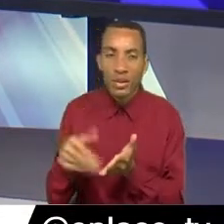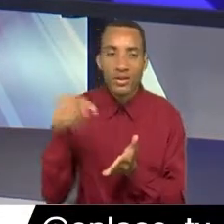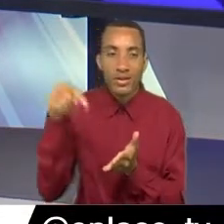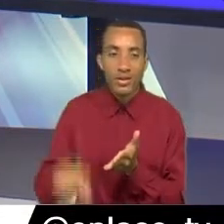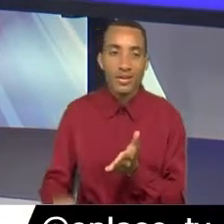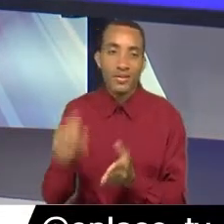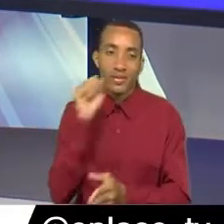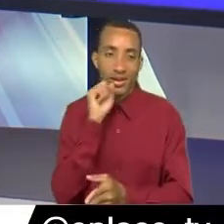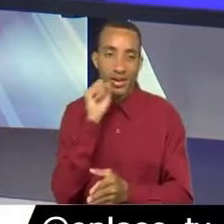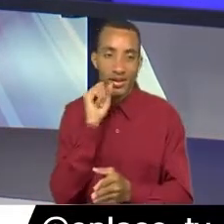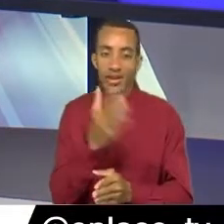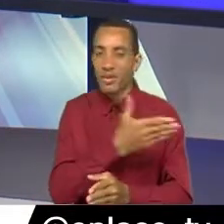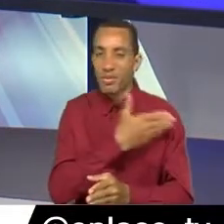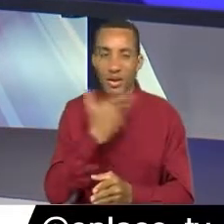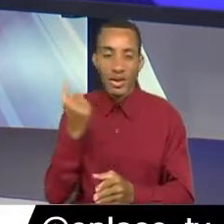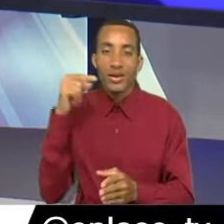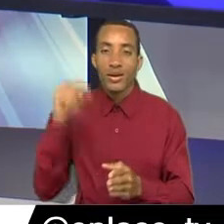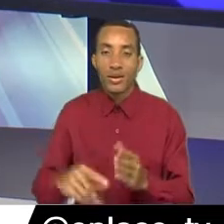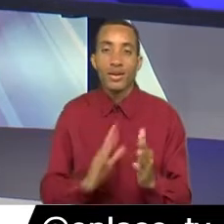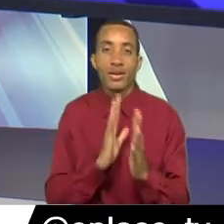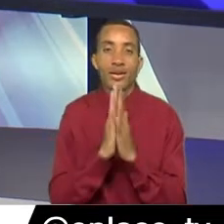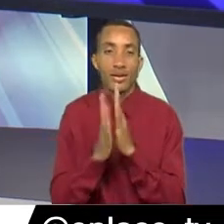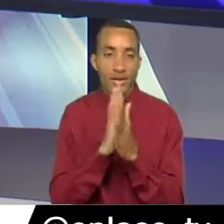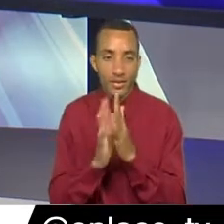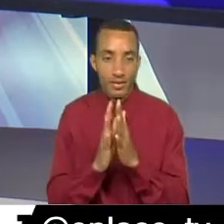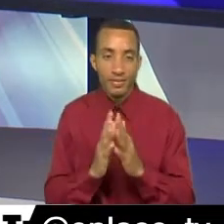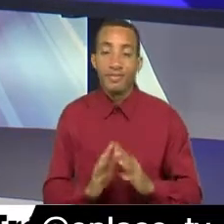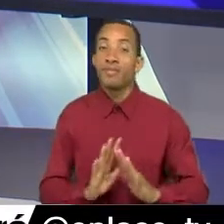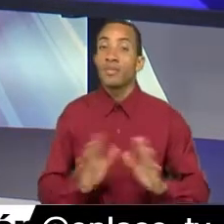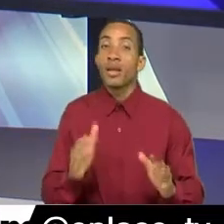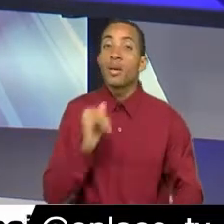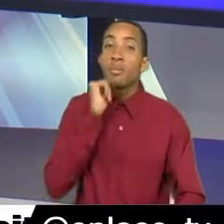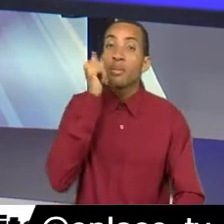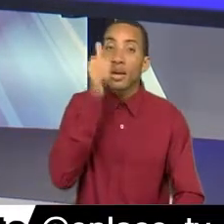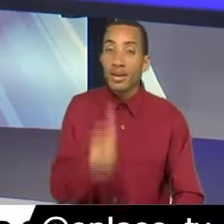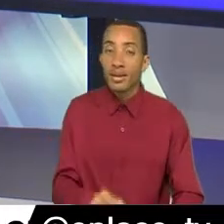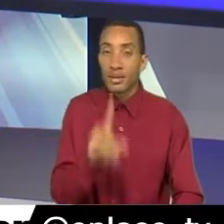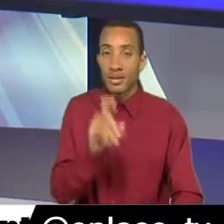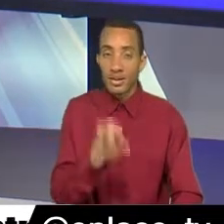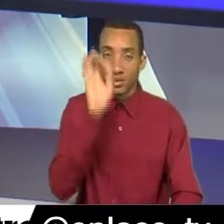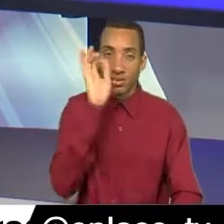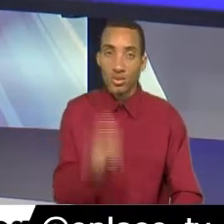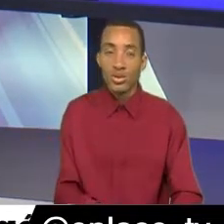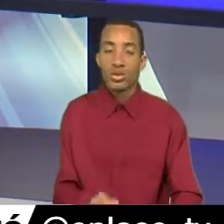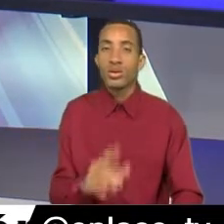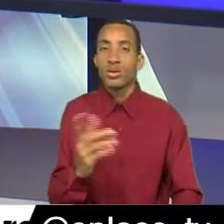mejor vitrina comercial de la ciudad. Nos vemos mañana 6 en punto en Enlace Radio 6